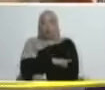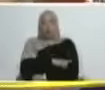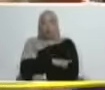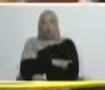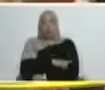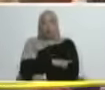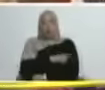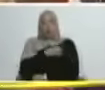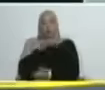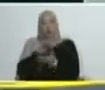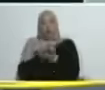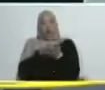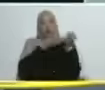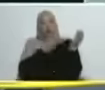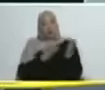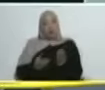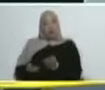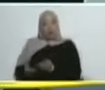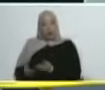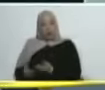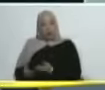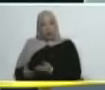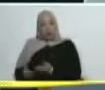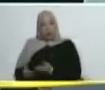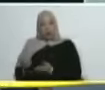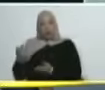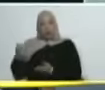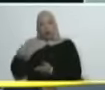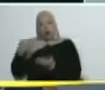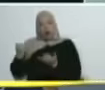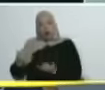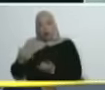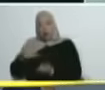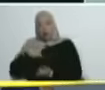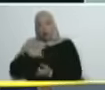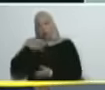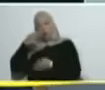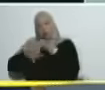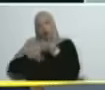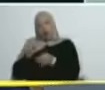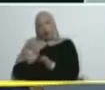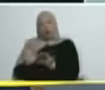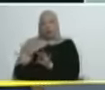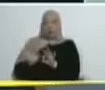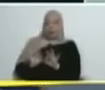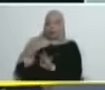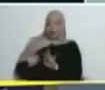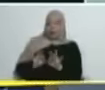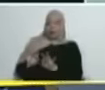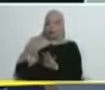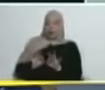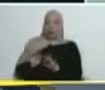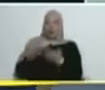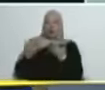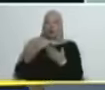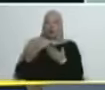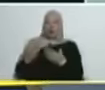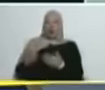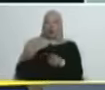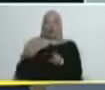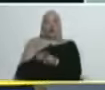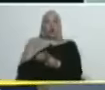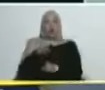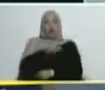damos la bienvenida. Y les digo desde ya, prepárense porque pronto le toca a